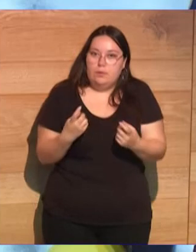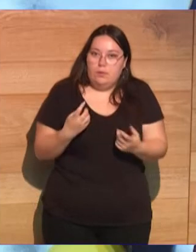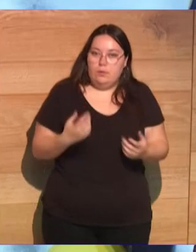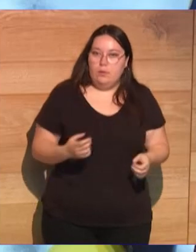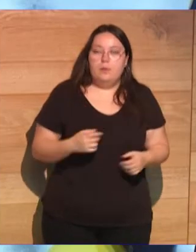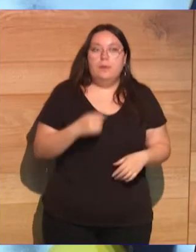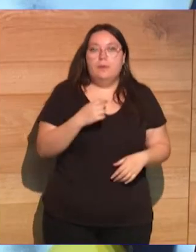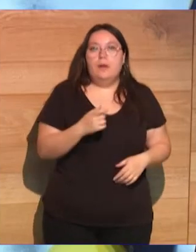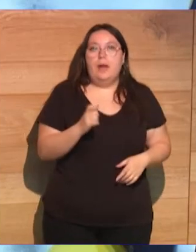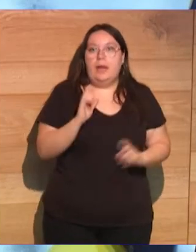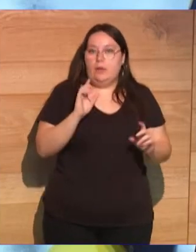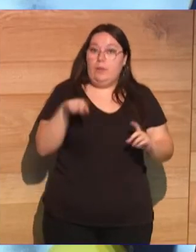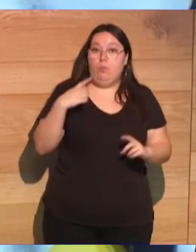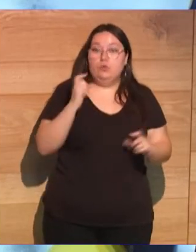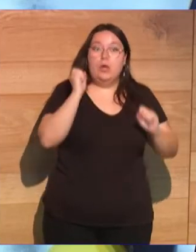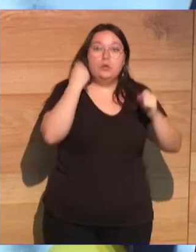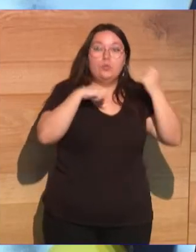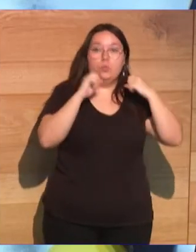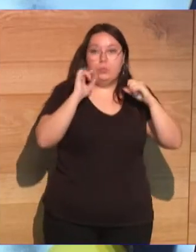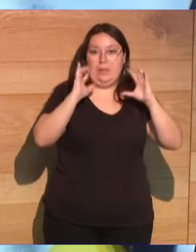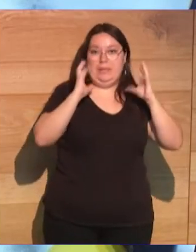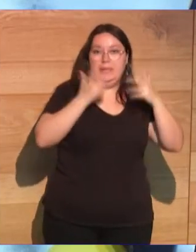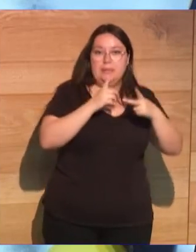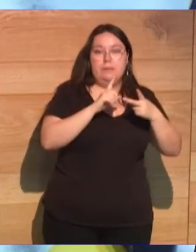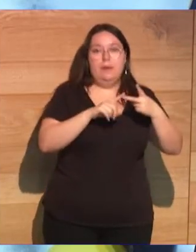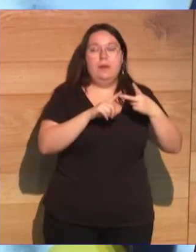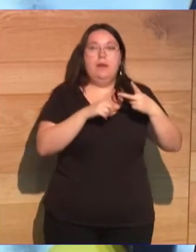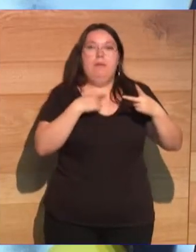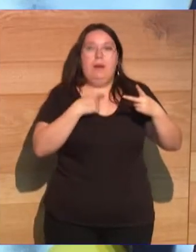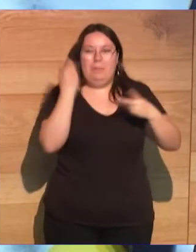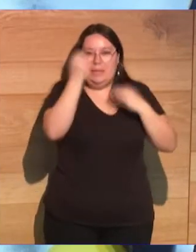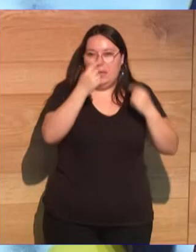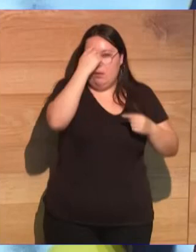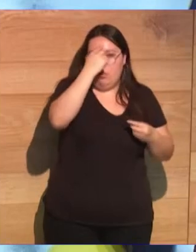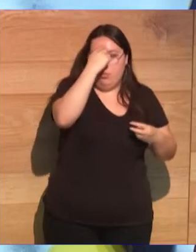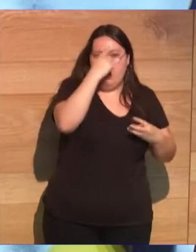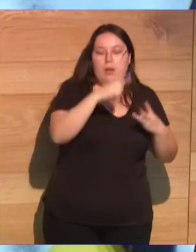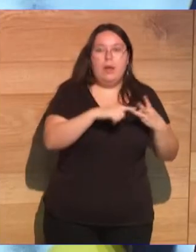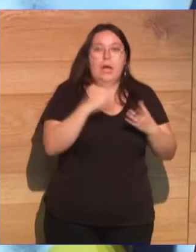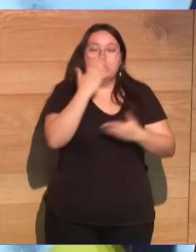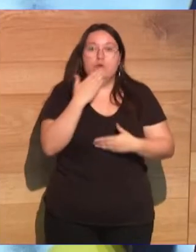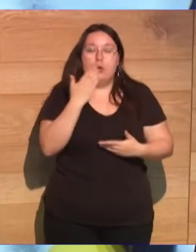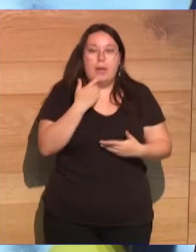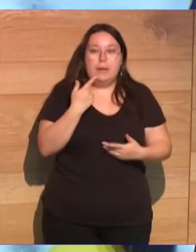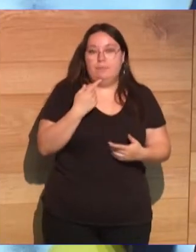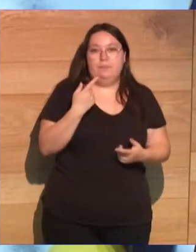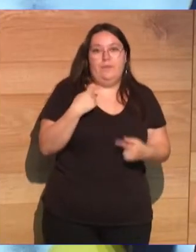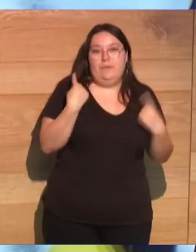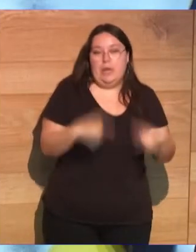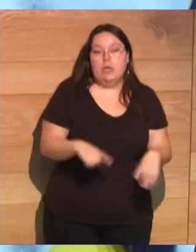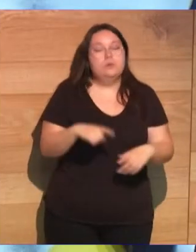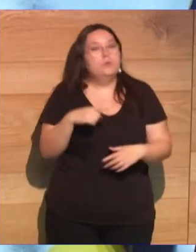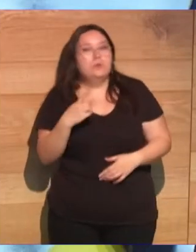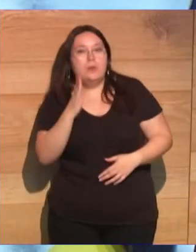en casa, al ser retirada la tecnología, a estar todo el día pensando en eso, bajo rendimiento escolar, afectación al sueño,